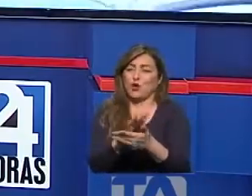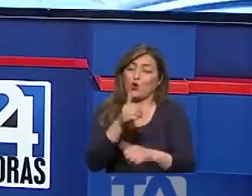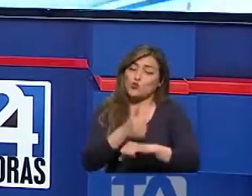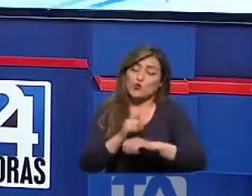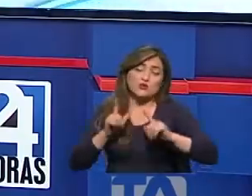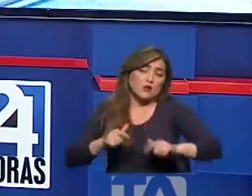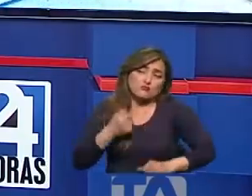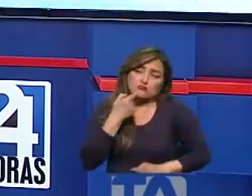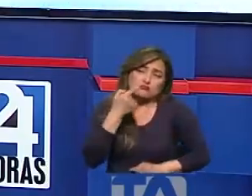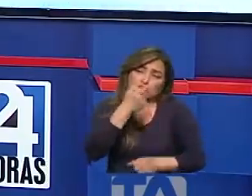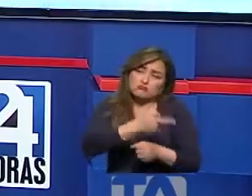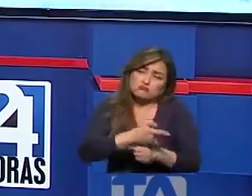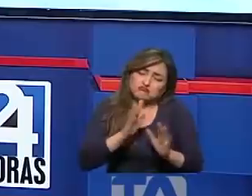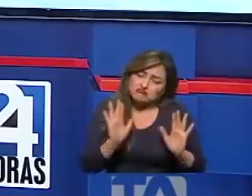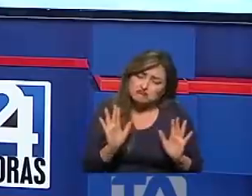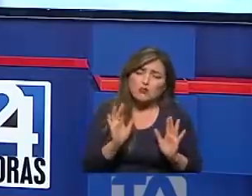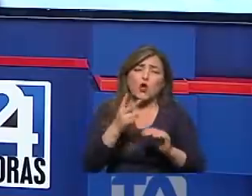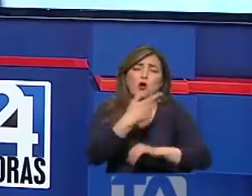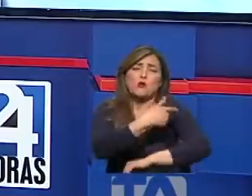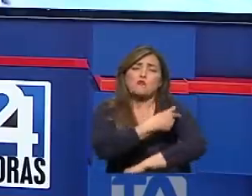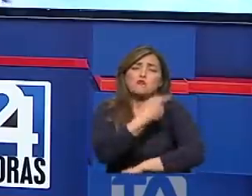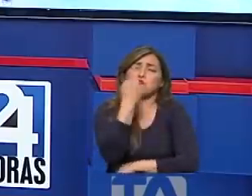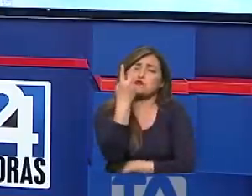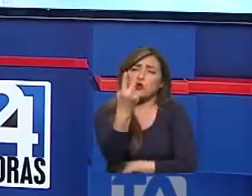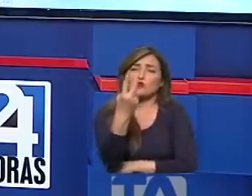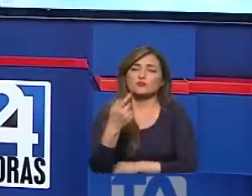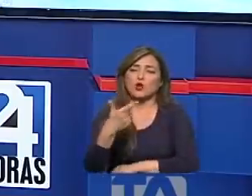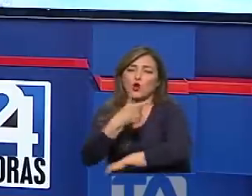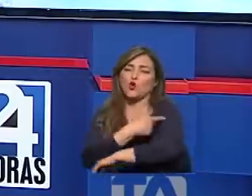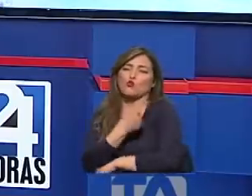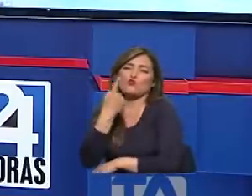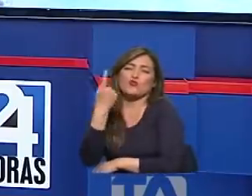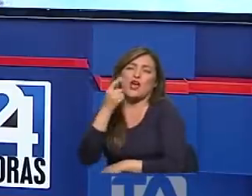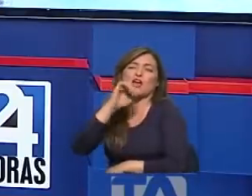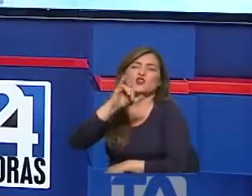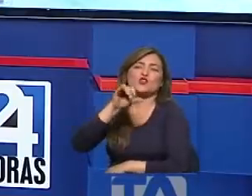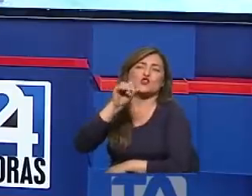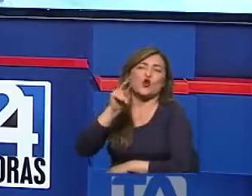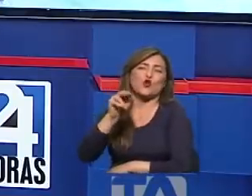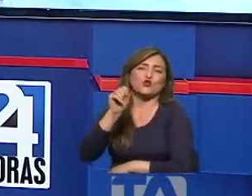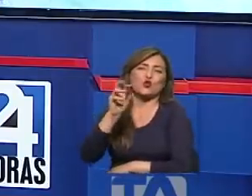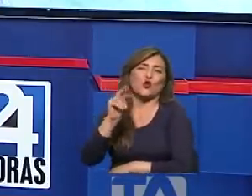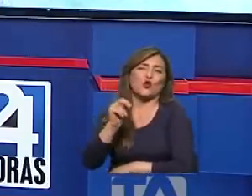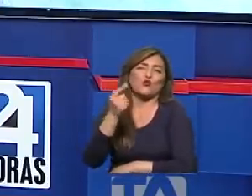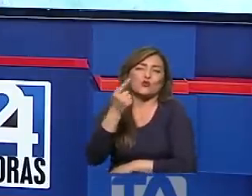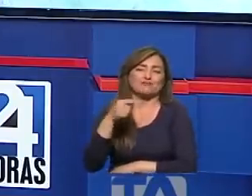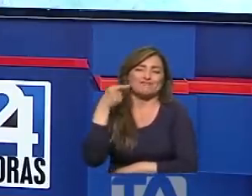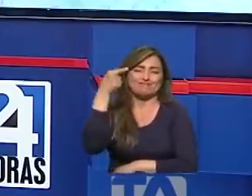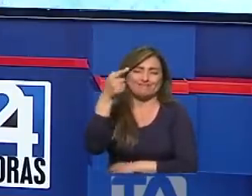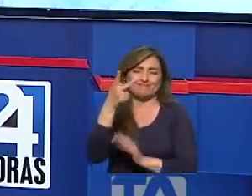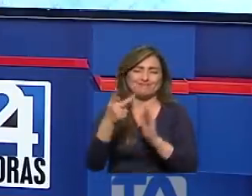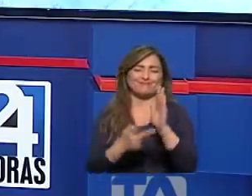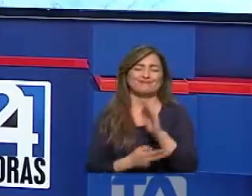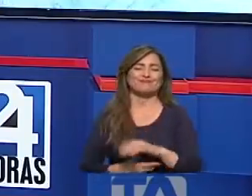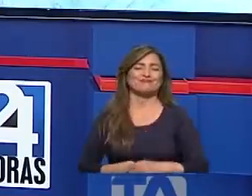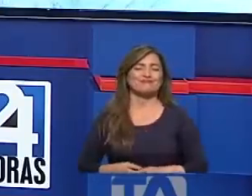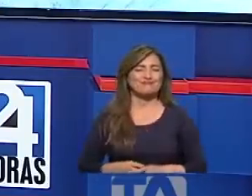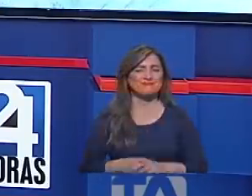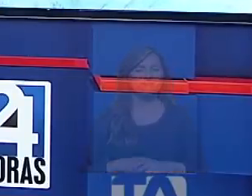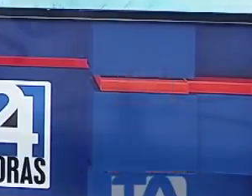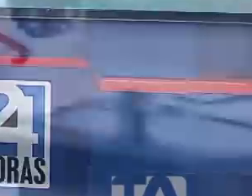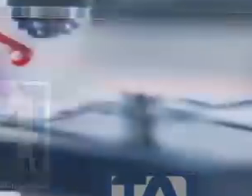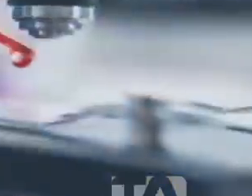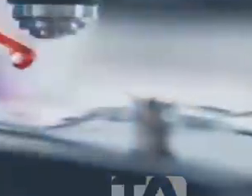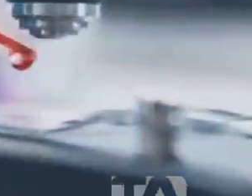autoridad sanitaria, sus 2 dosis son suficientes y su 1 dosis de Johnson & Johnson más que suficiente. Nos vemos en el siguiente segmento de Por Tu Salud.